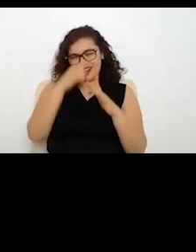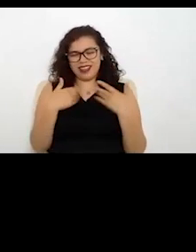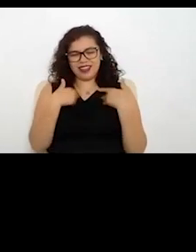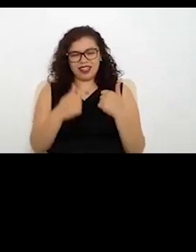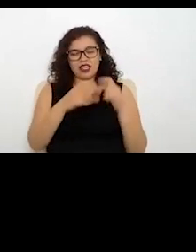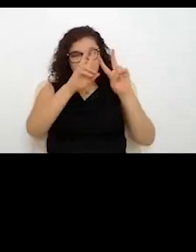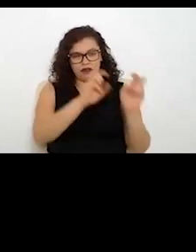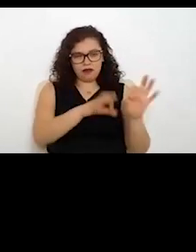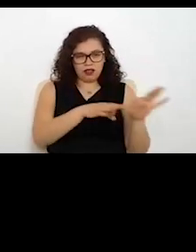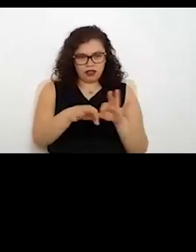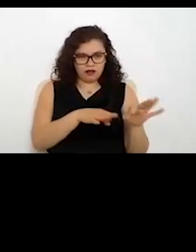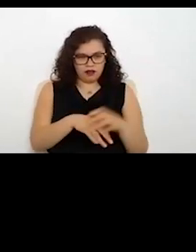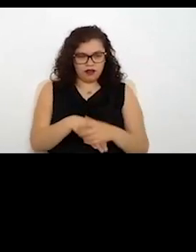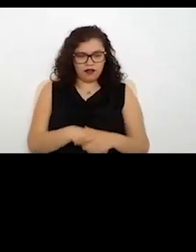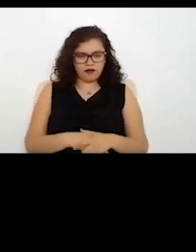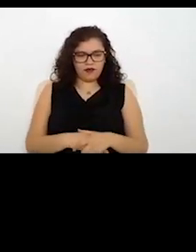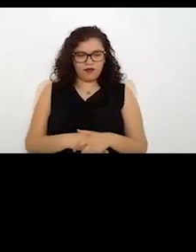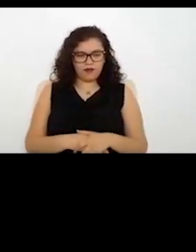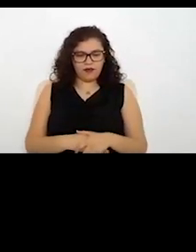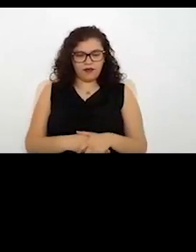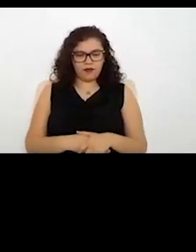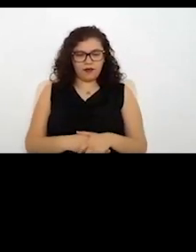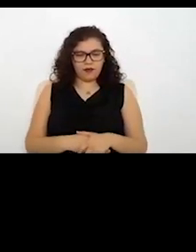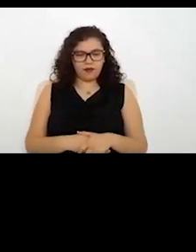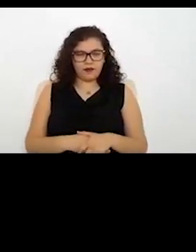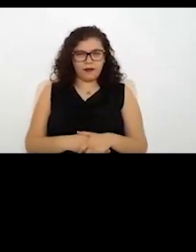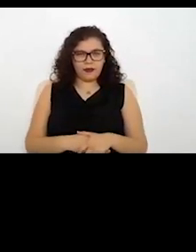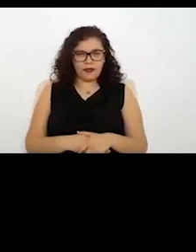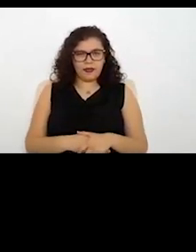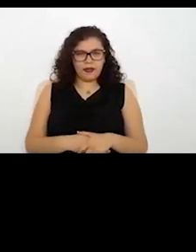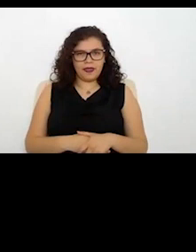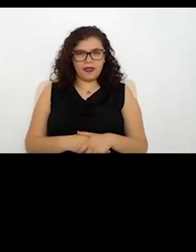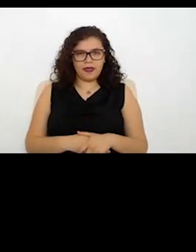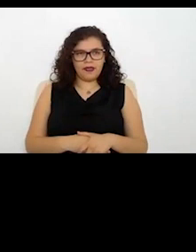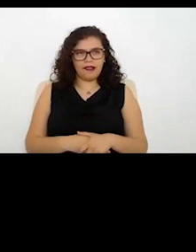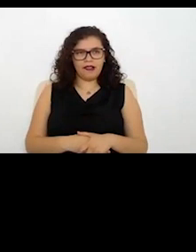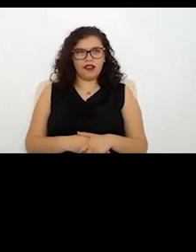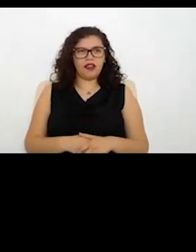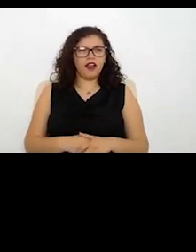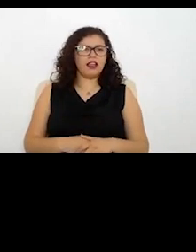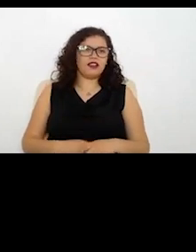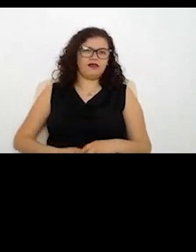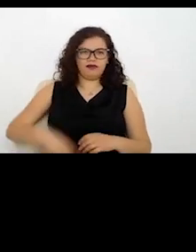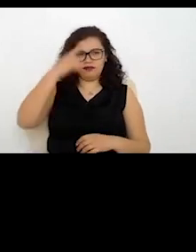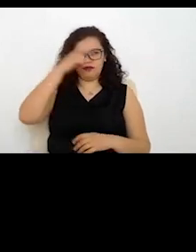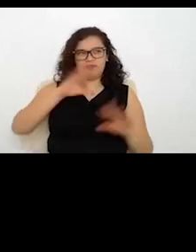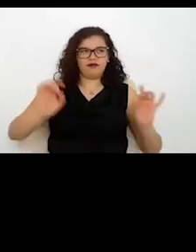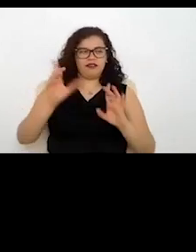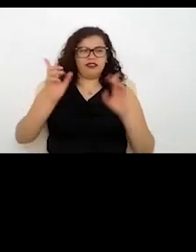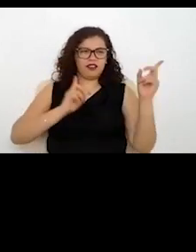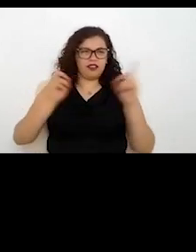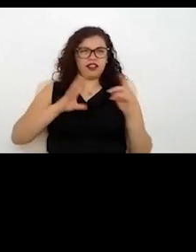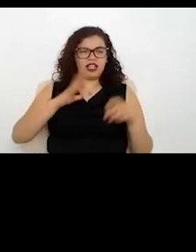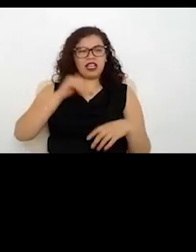laboral, que es justamente que ante posibles interpretaciones, ante alguna duda, siempre se va a